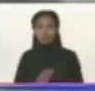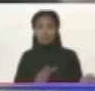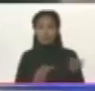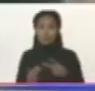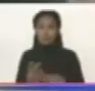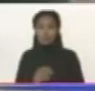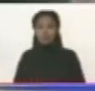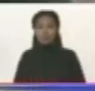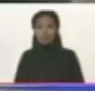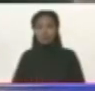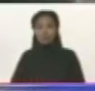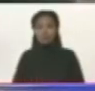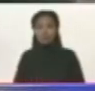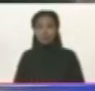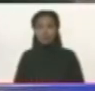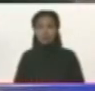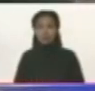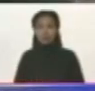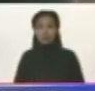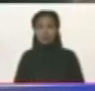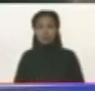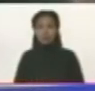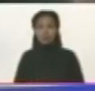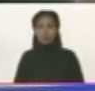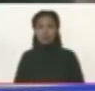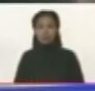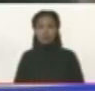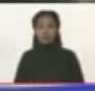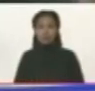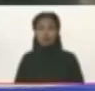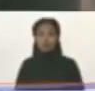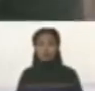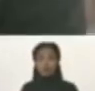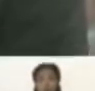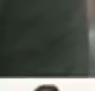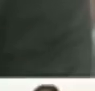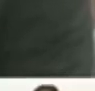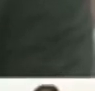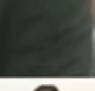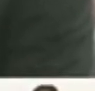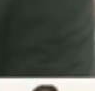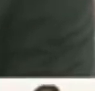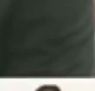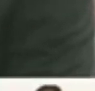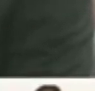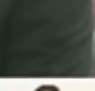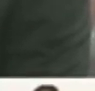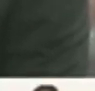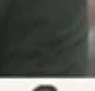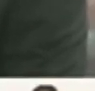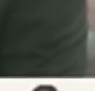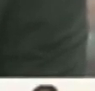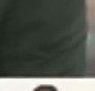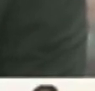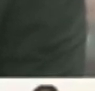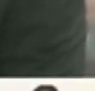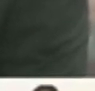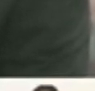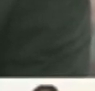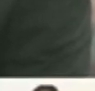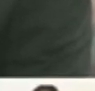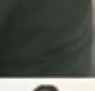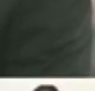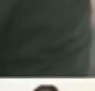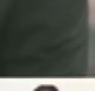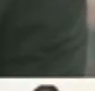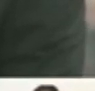Bienvenido. Merci beaucoup. Merci beaucoup. Señor presidente. Gracias, señor presidente. Lo importante para nosotros presentar hoy